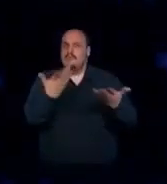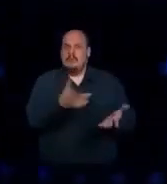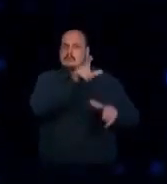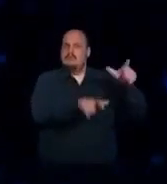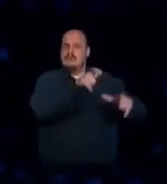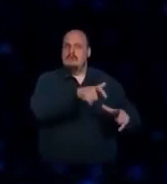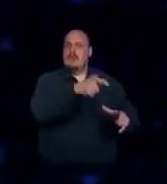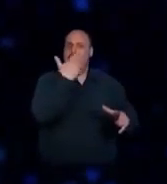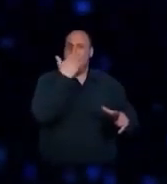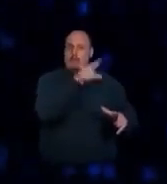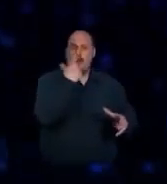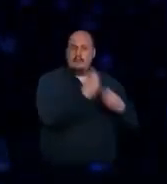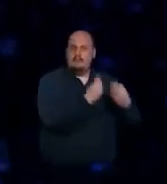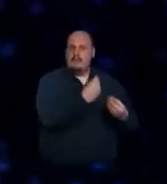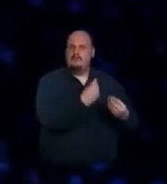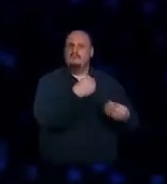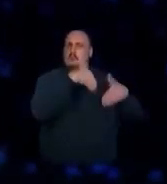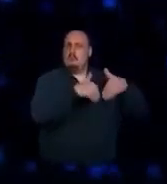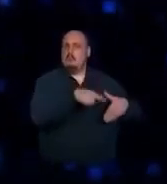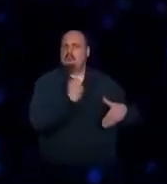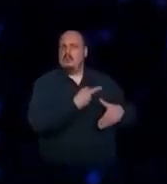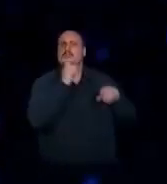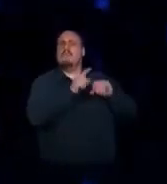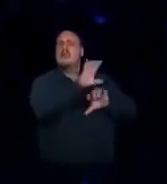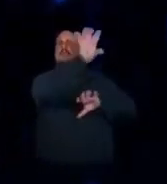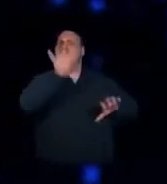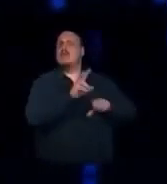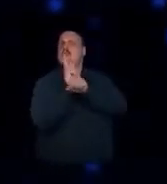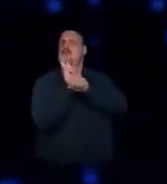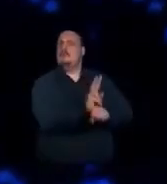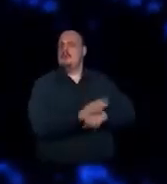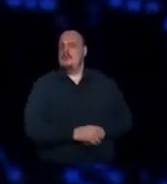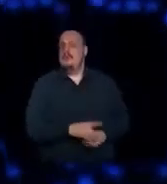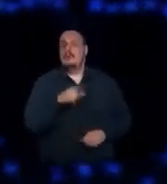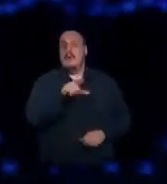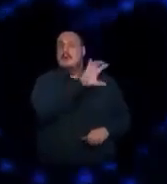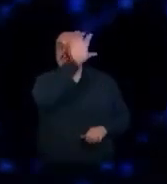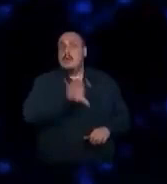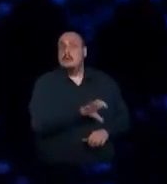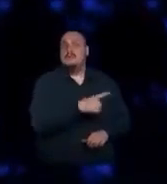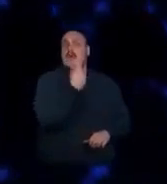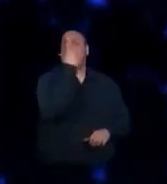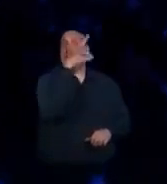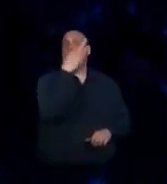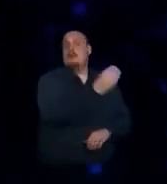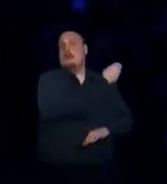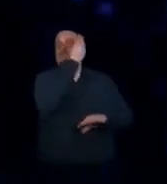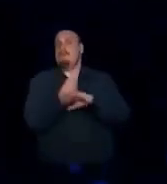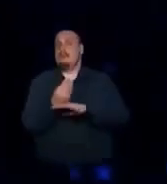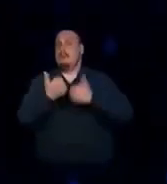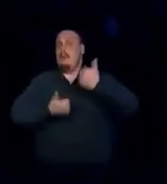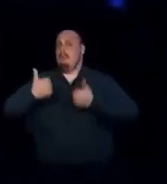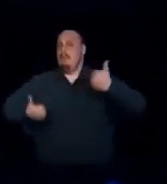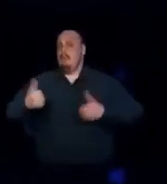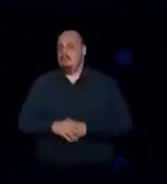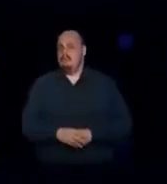su voto los cordobeses, defendí al interior porque soy el único candidato del interior profundo de la patria.